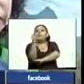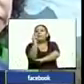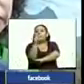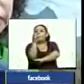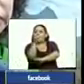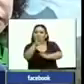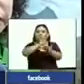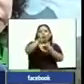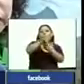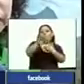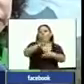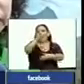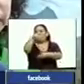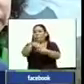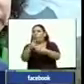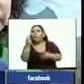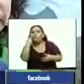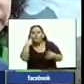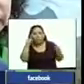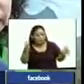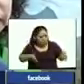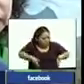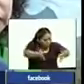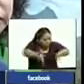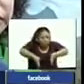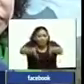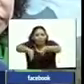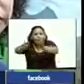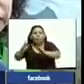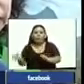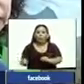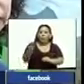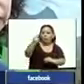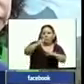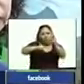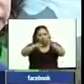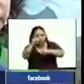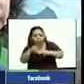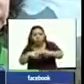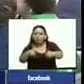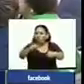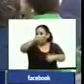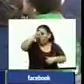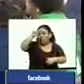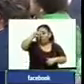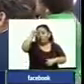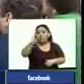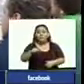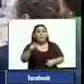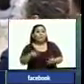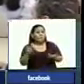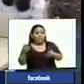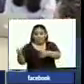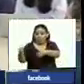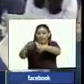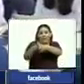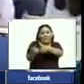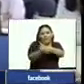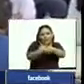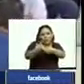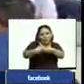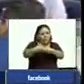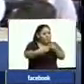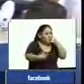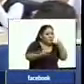proyecto, va a conectar con toda esta nueva construcción y todas estas nuevas obras de infraestructura. Se espera que la delegación continúe su